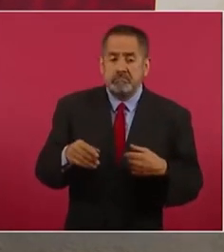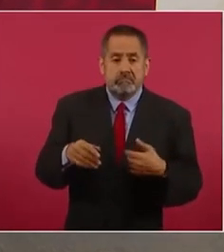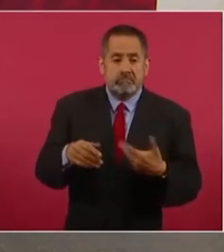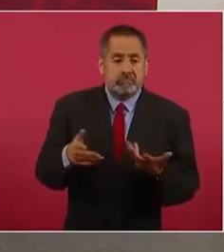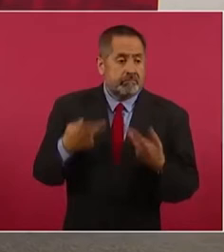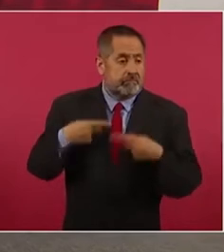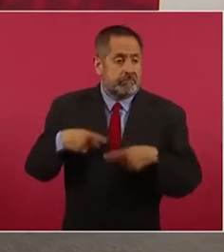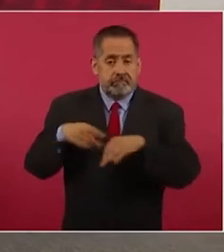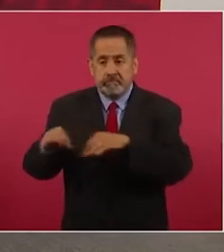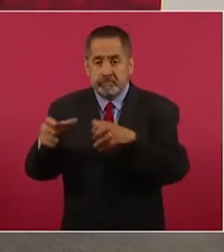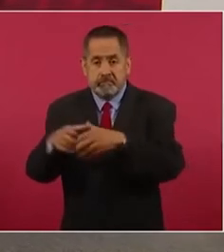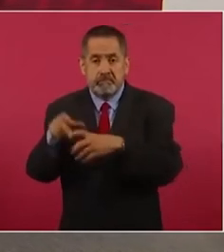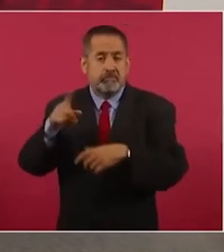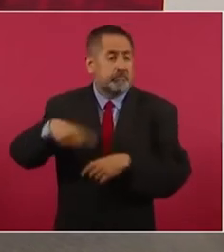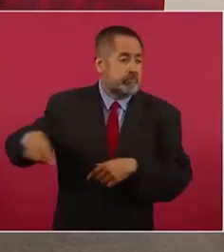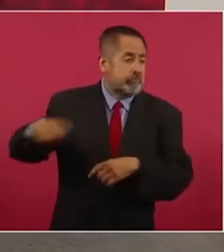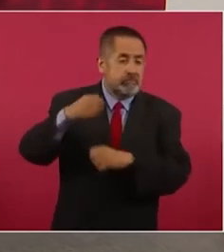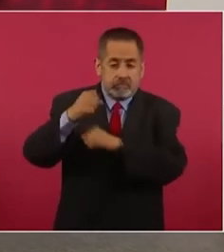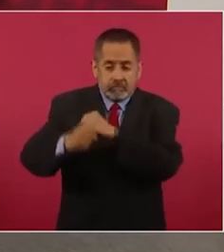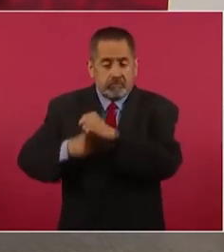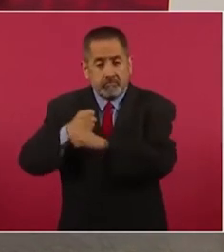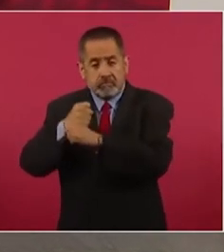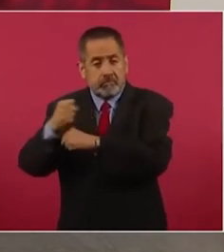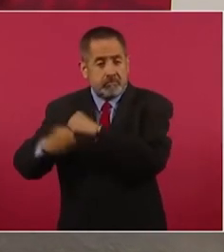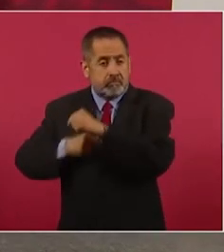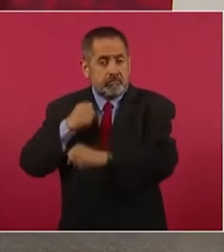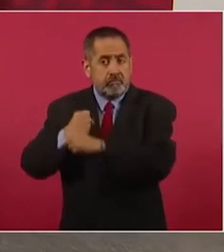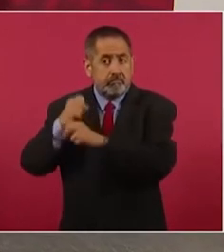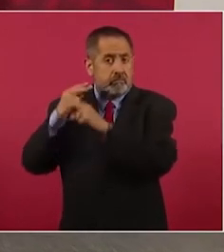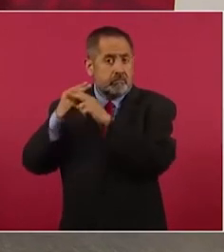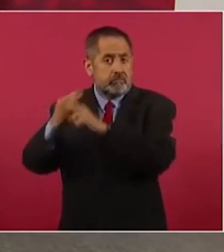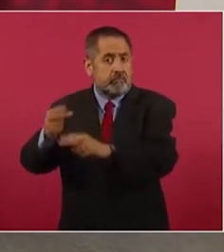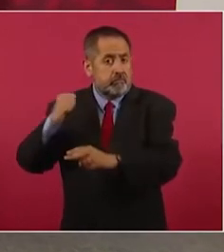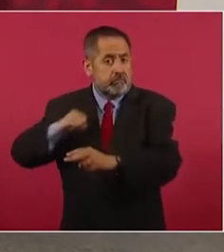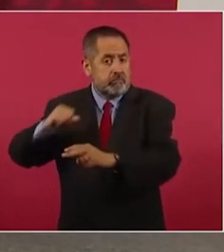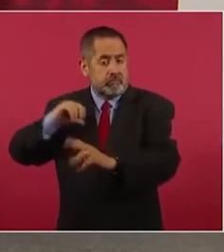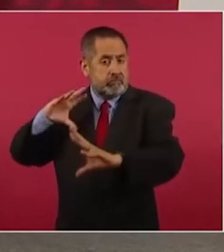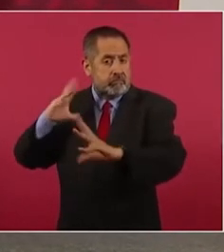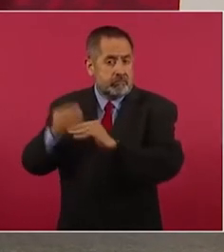a trabajadores que tienen antigüedad